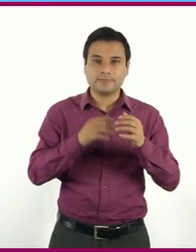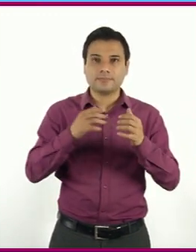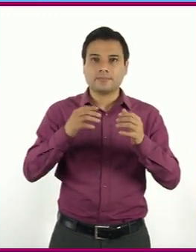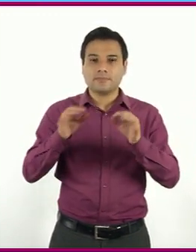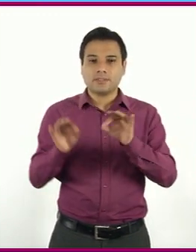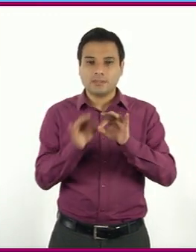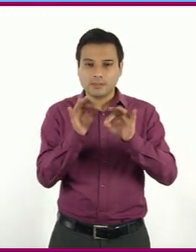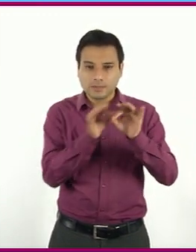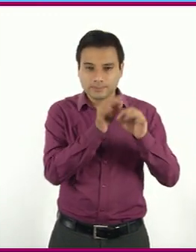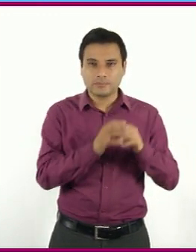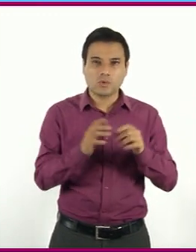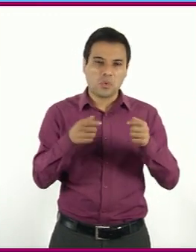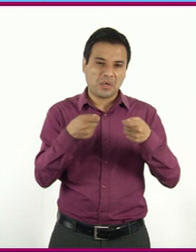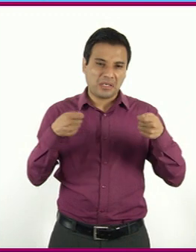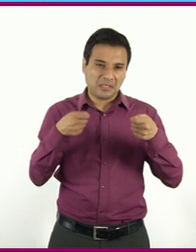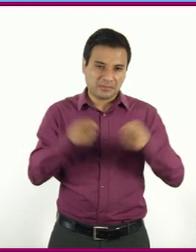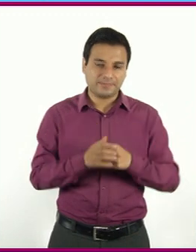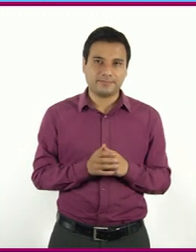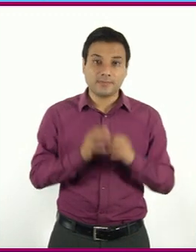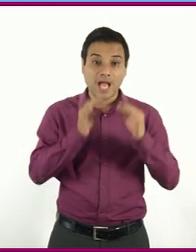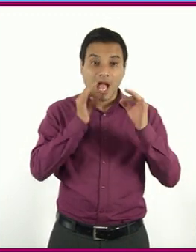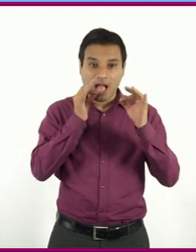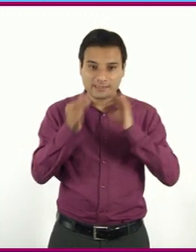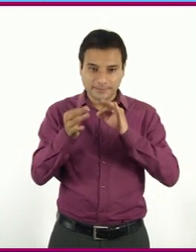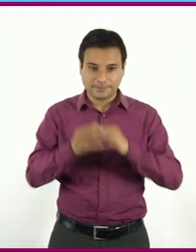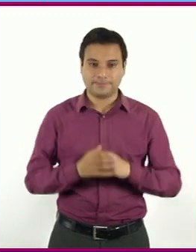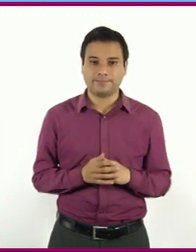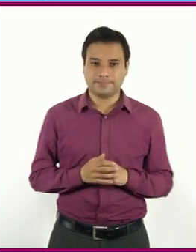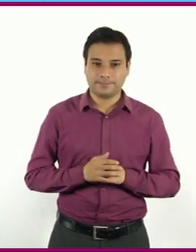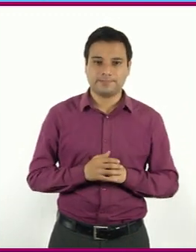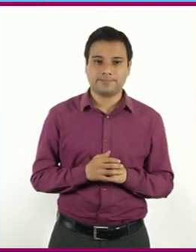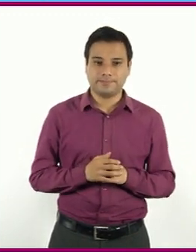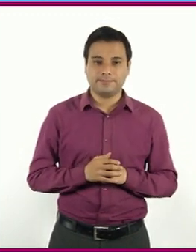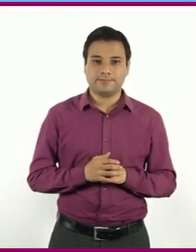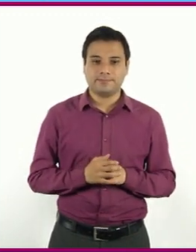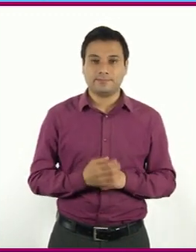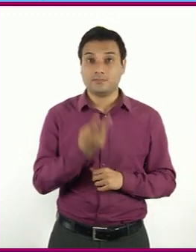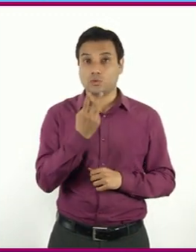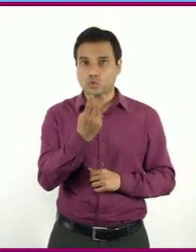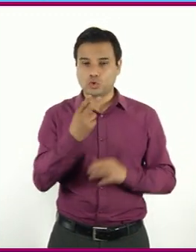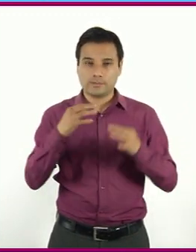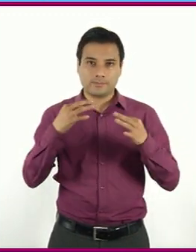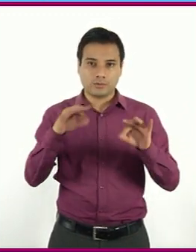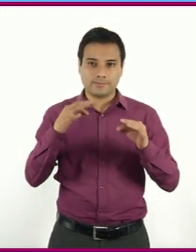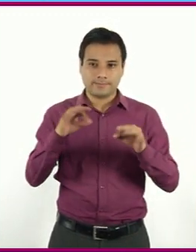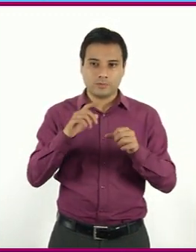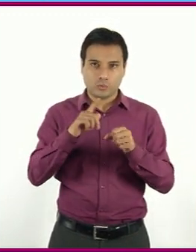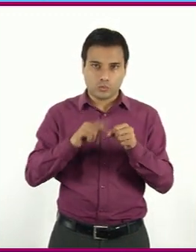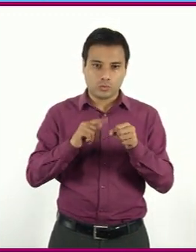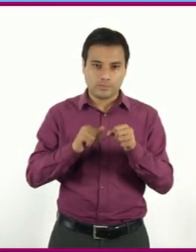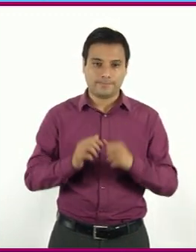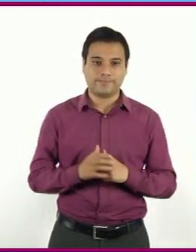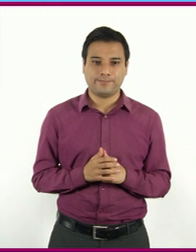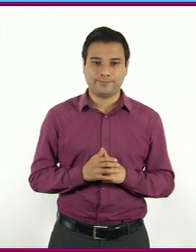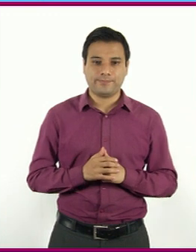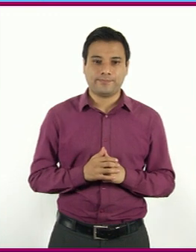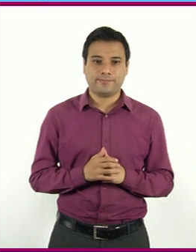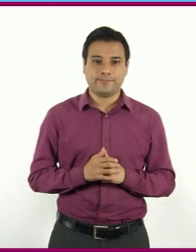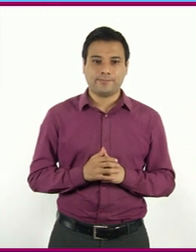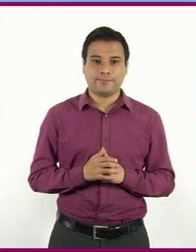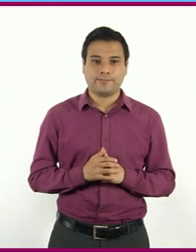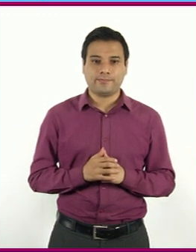la palma de la mano, cinta adhesiva para marcar el terreno de juego, dos hojas de color servirán como